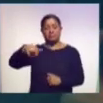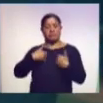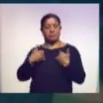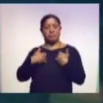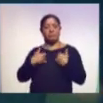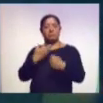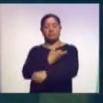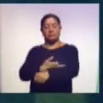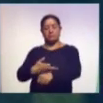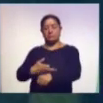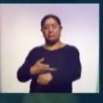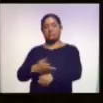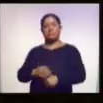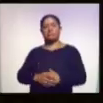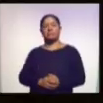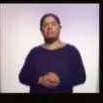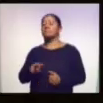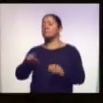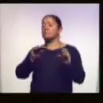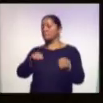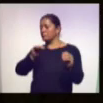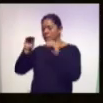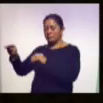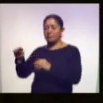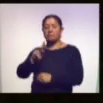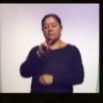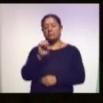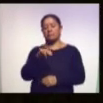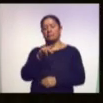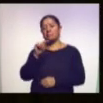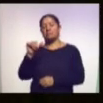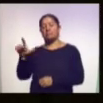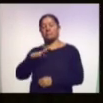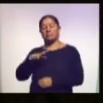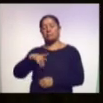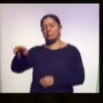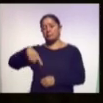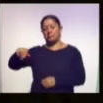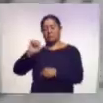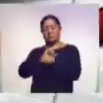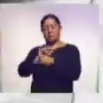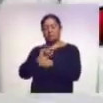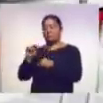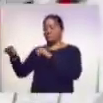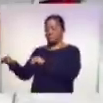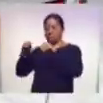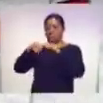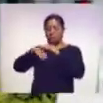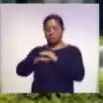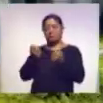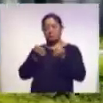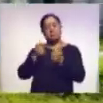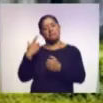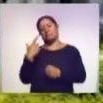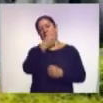familiares y amigos, solicitaron su traslado al punto conocido como La Venta, lugar donde se encuentran sus unidades, y retirarse por sus propios medios. La